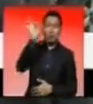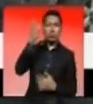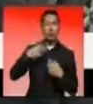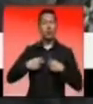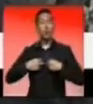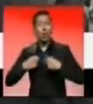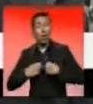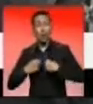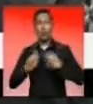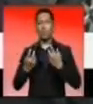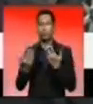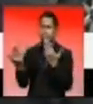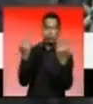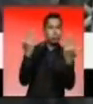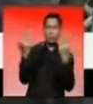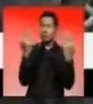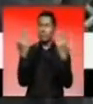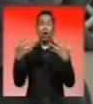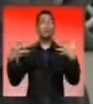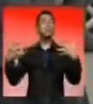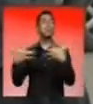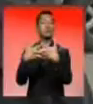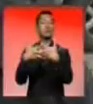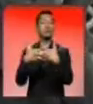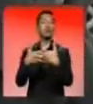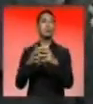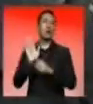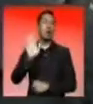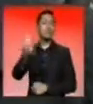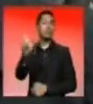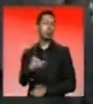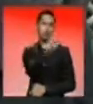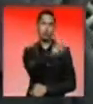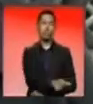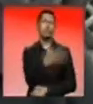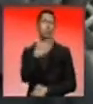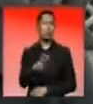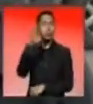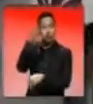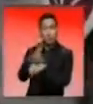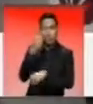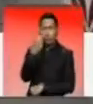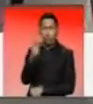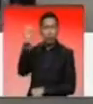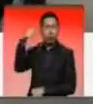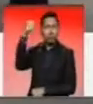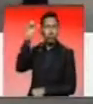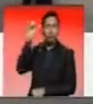que concuerdan con las características que se logra divisar a través de los videos.